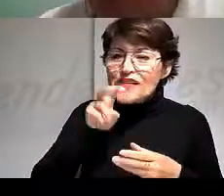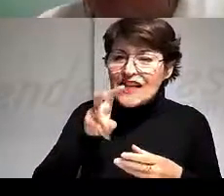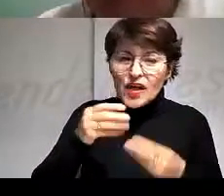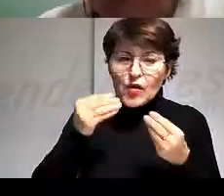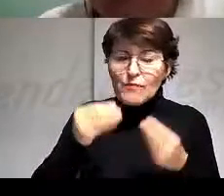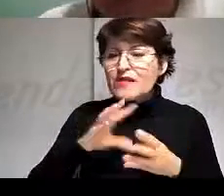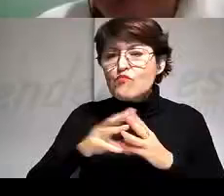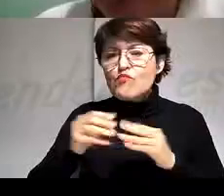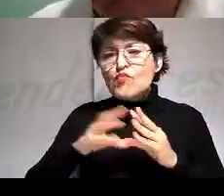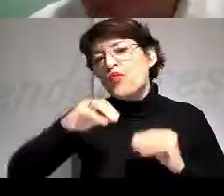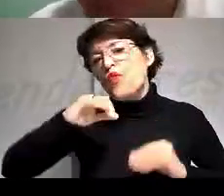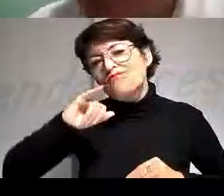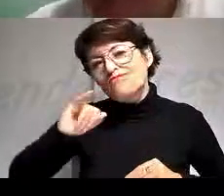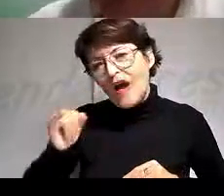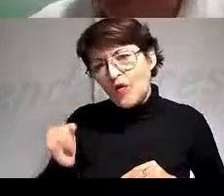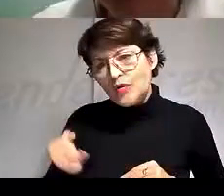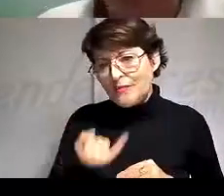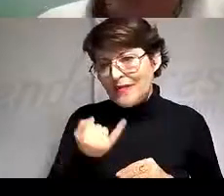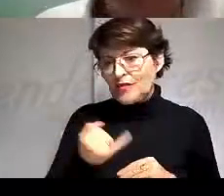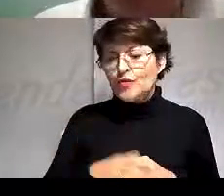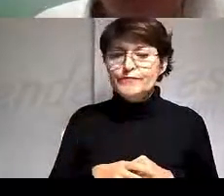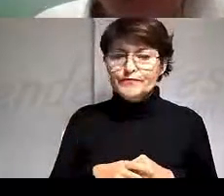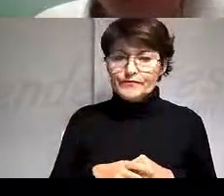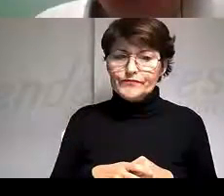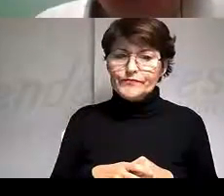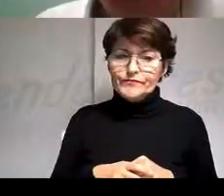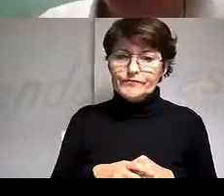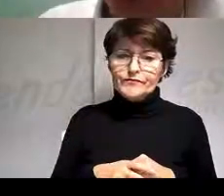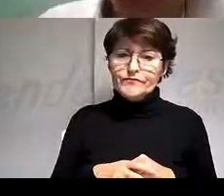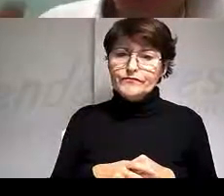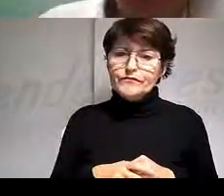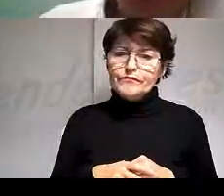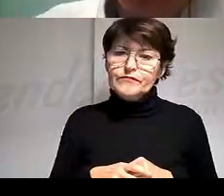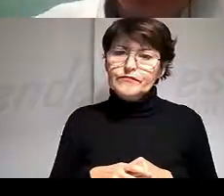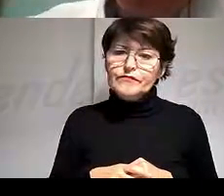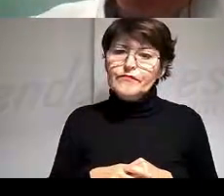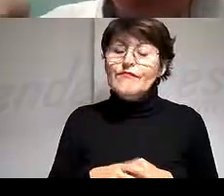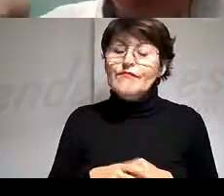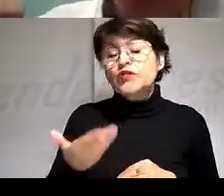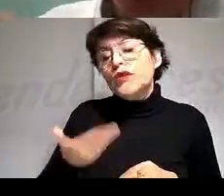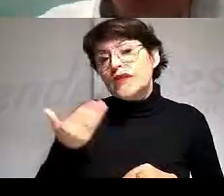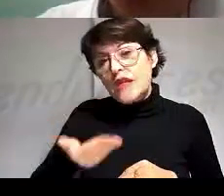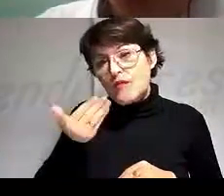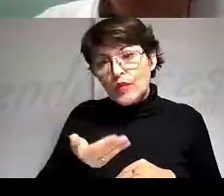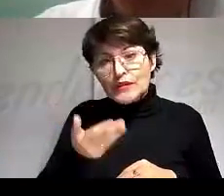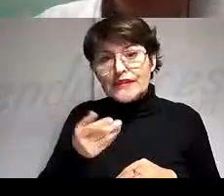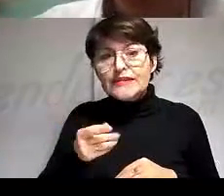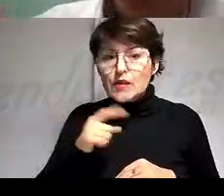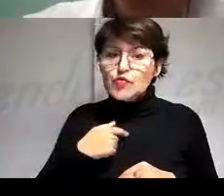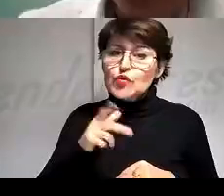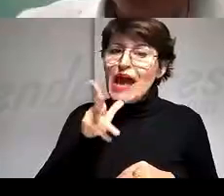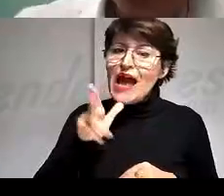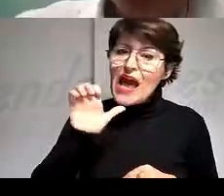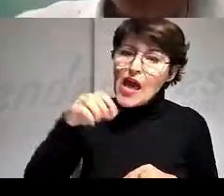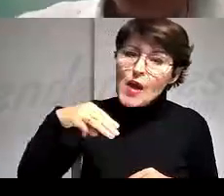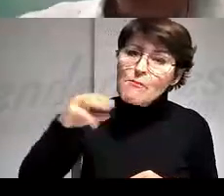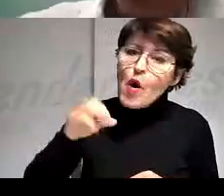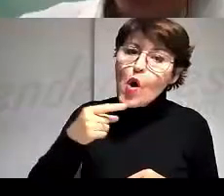cuando notamos el agotamiento, el cansancio después del ejercicio físico. O sea que un aporte, una creación de nueva mioglobina nos va a